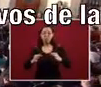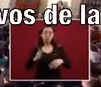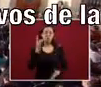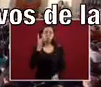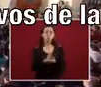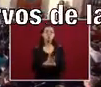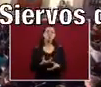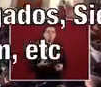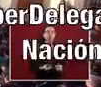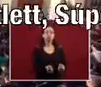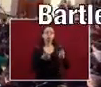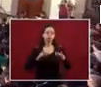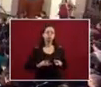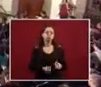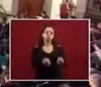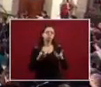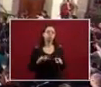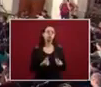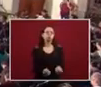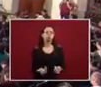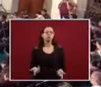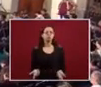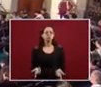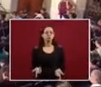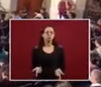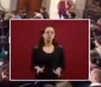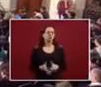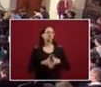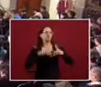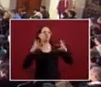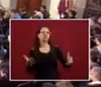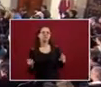económicas gastos supérfluos aparatos